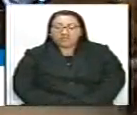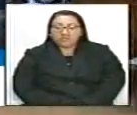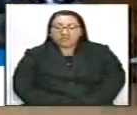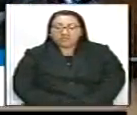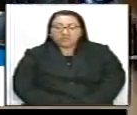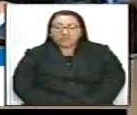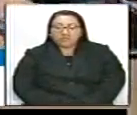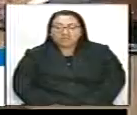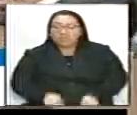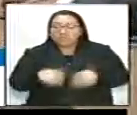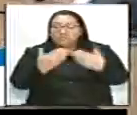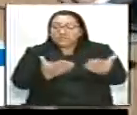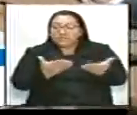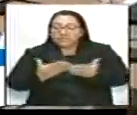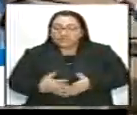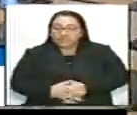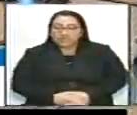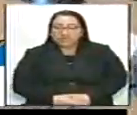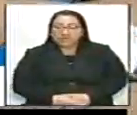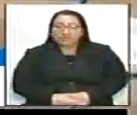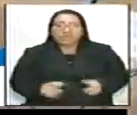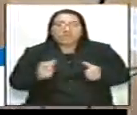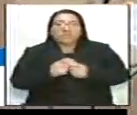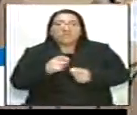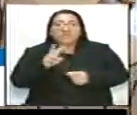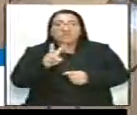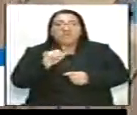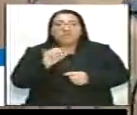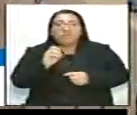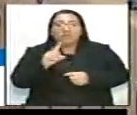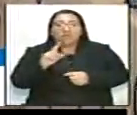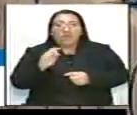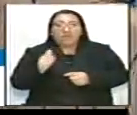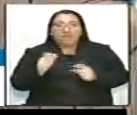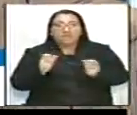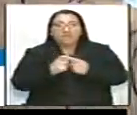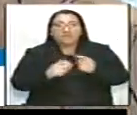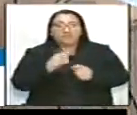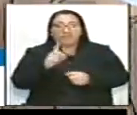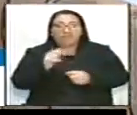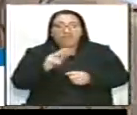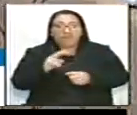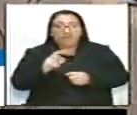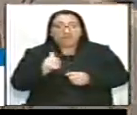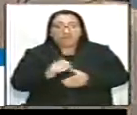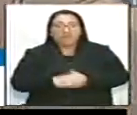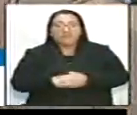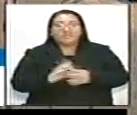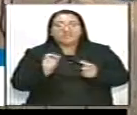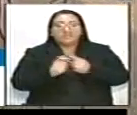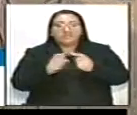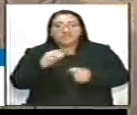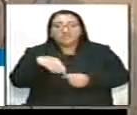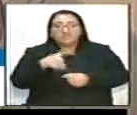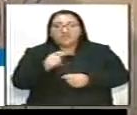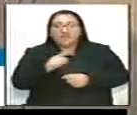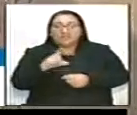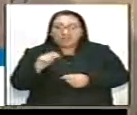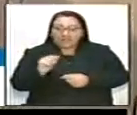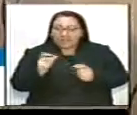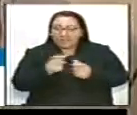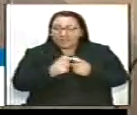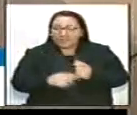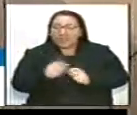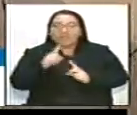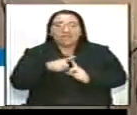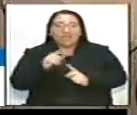Damos la bienvenida al congresista Gilbert Violeta, al congresista Sergio Dávila, al congresista Mario Mantilla, al congresista